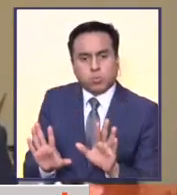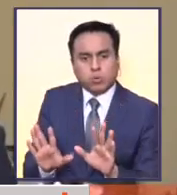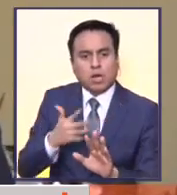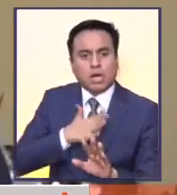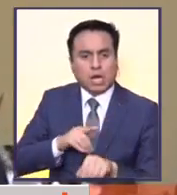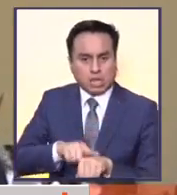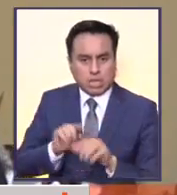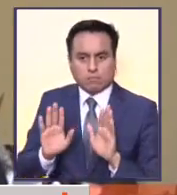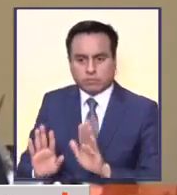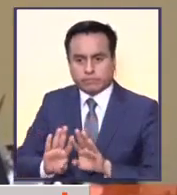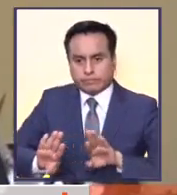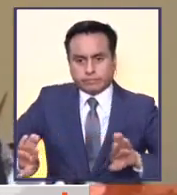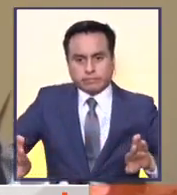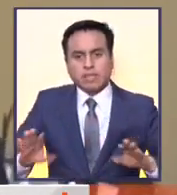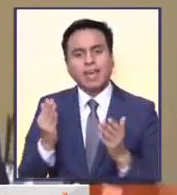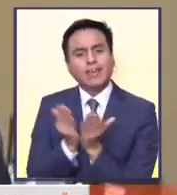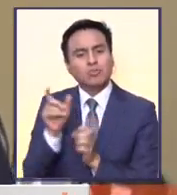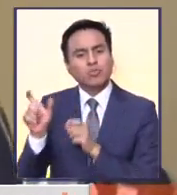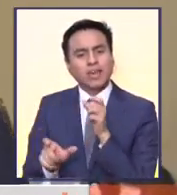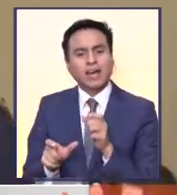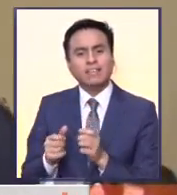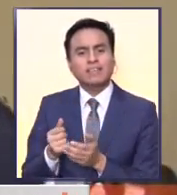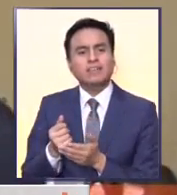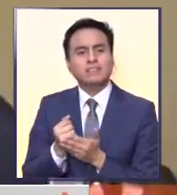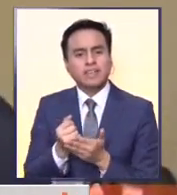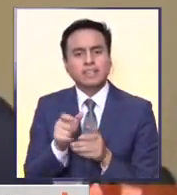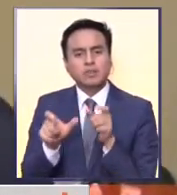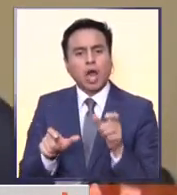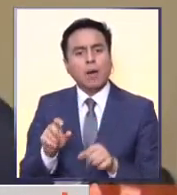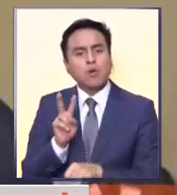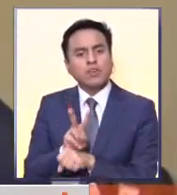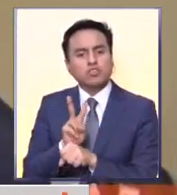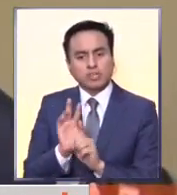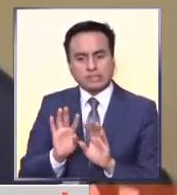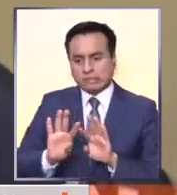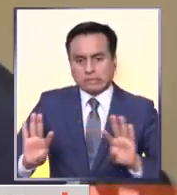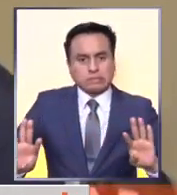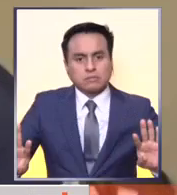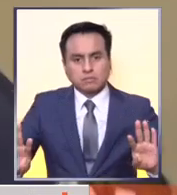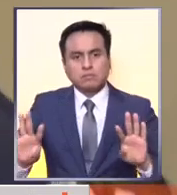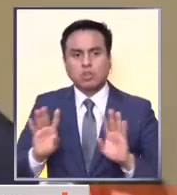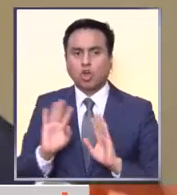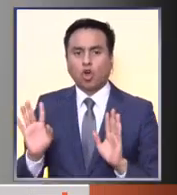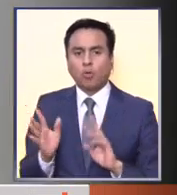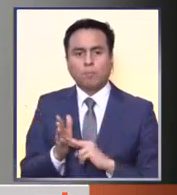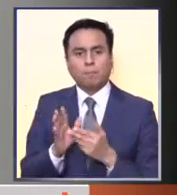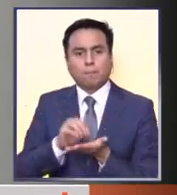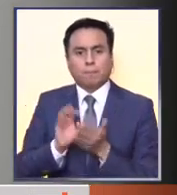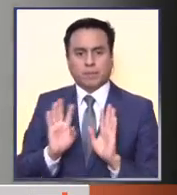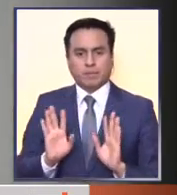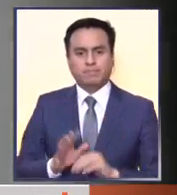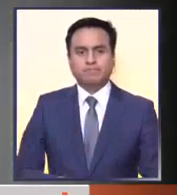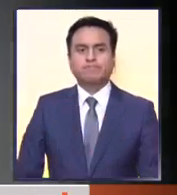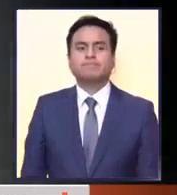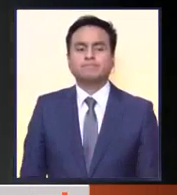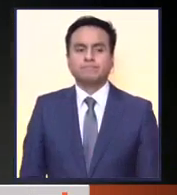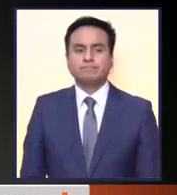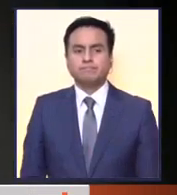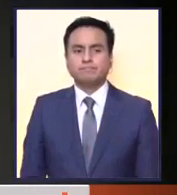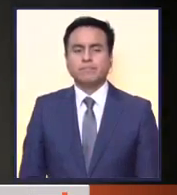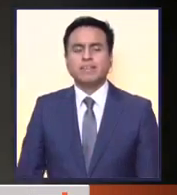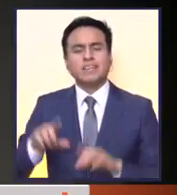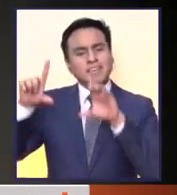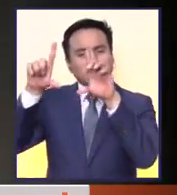tanto por los estudiantes asistentes y profesores y no no pasó nada más las